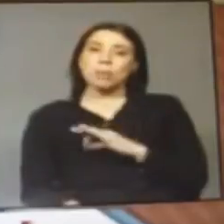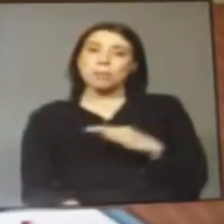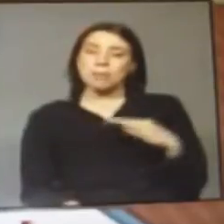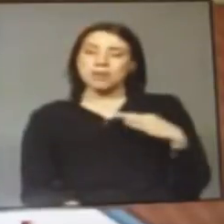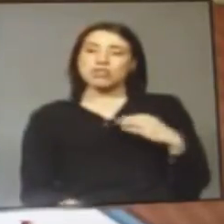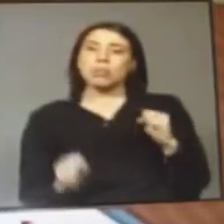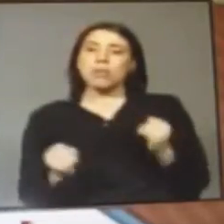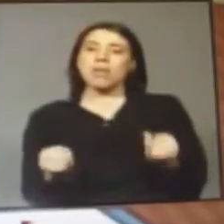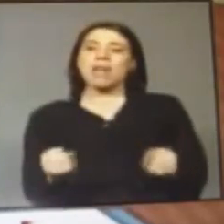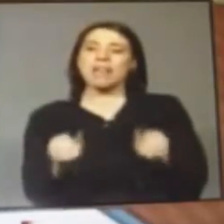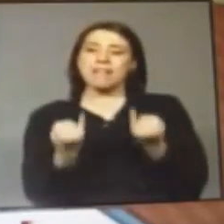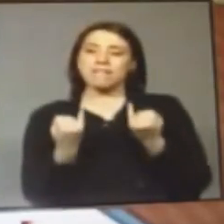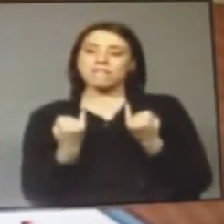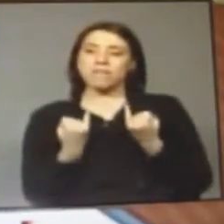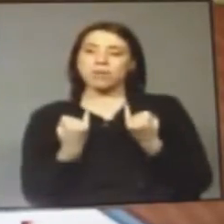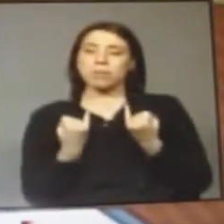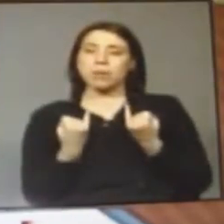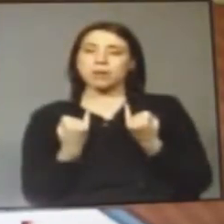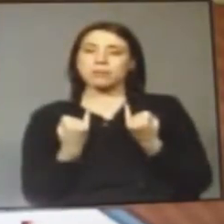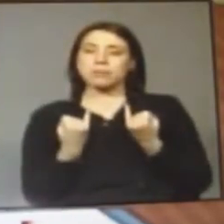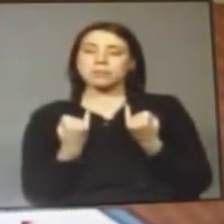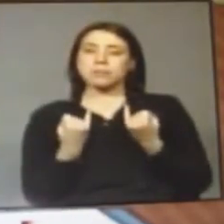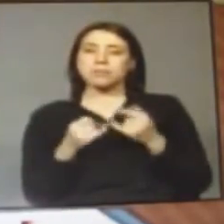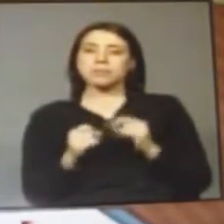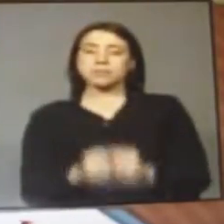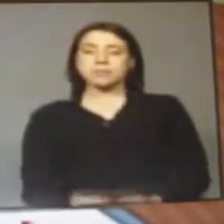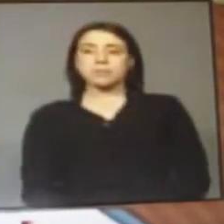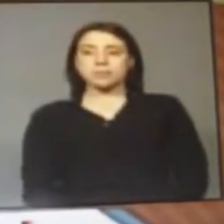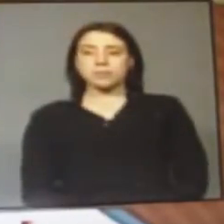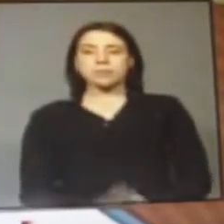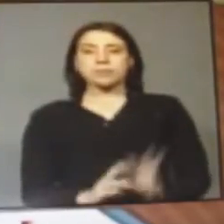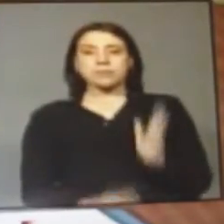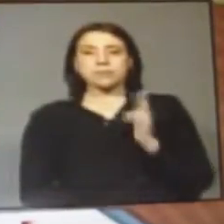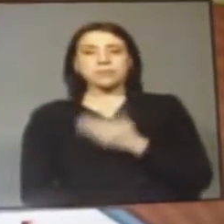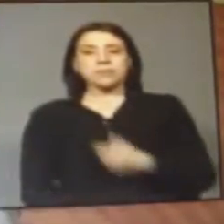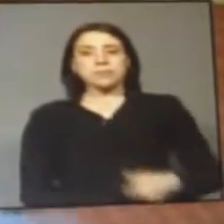ministro me informe y descarte esta eventualidad. He dicho, señor presidente.